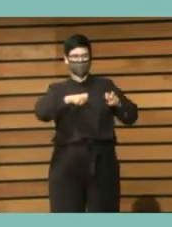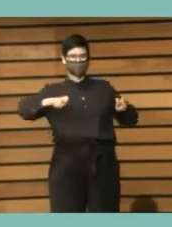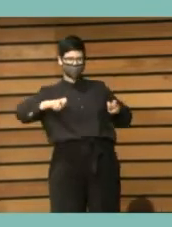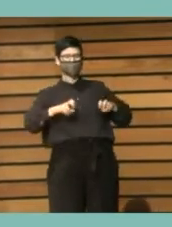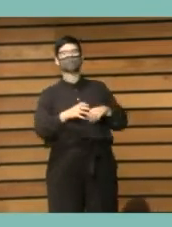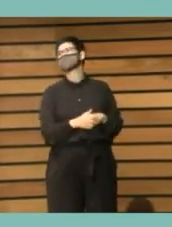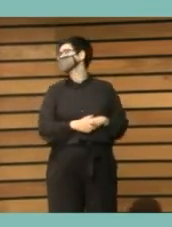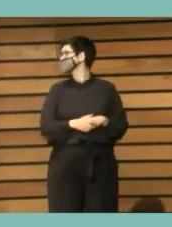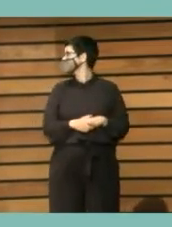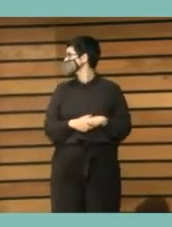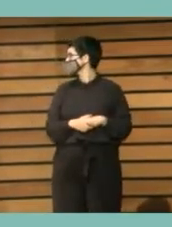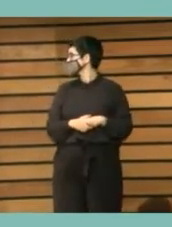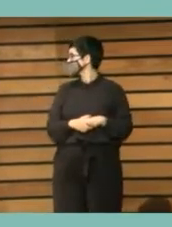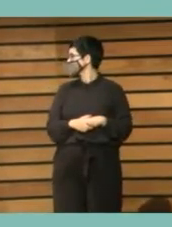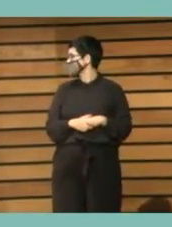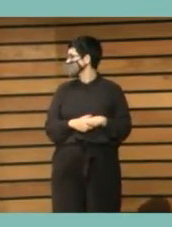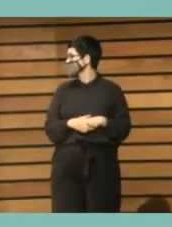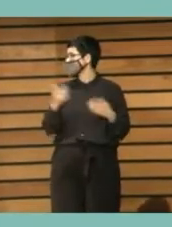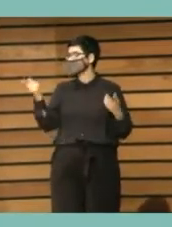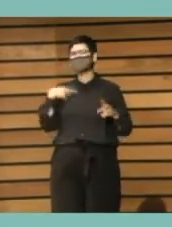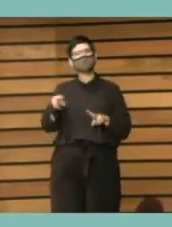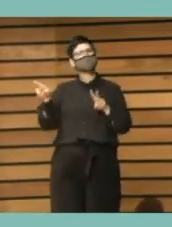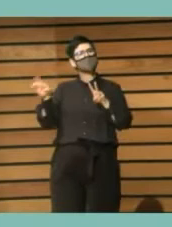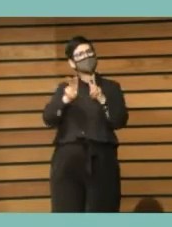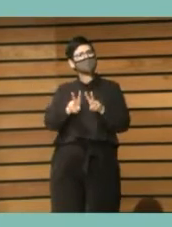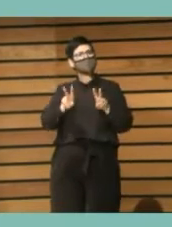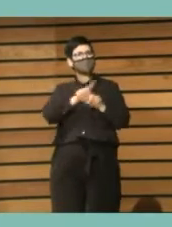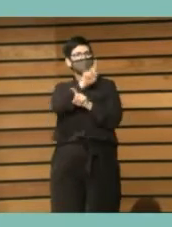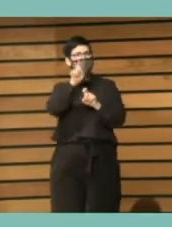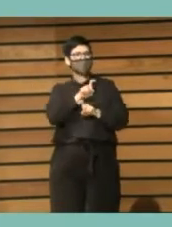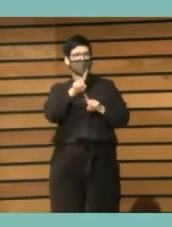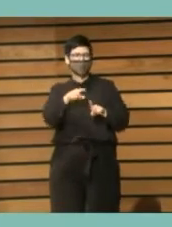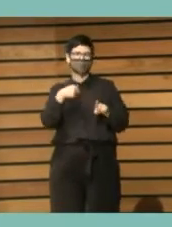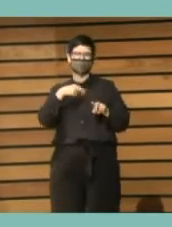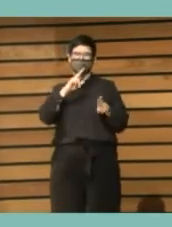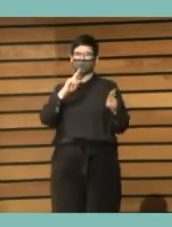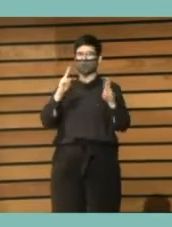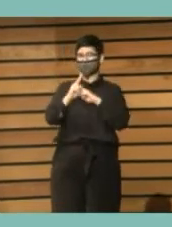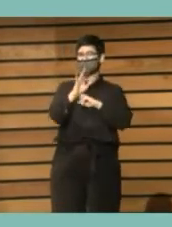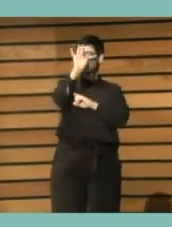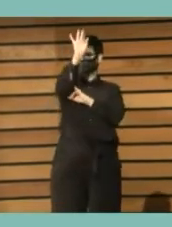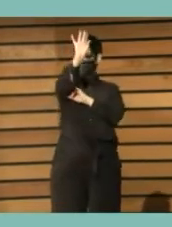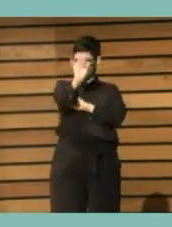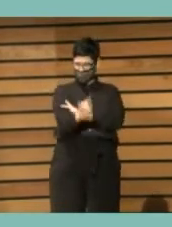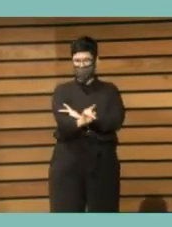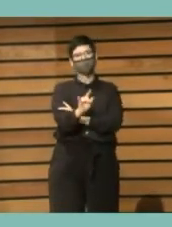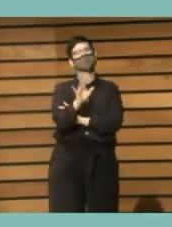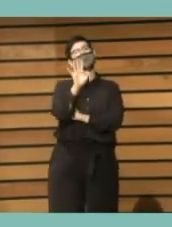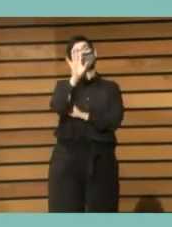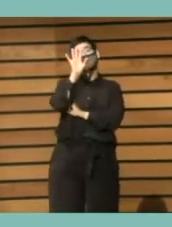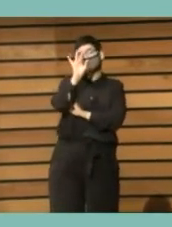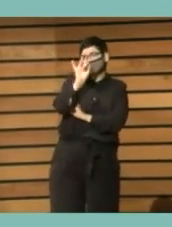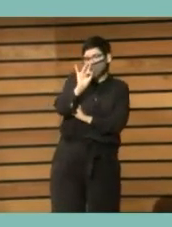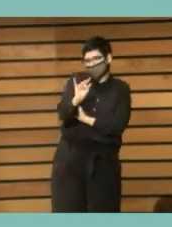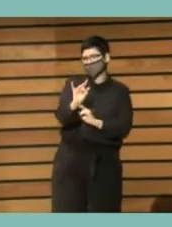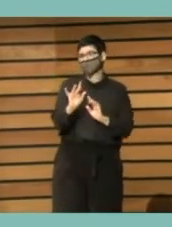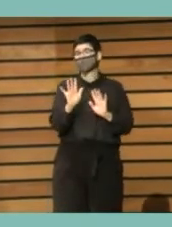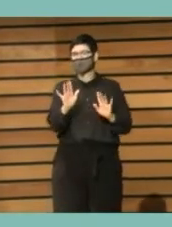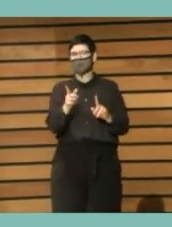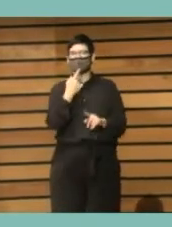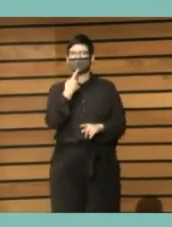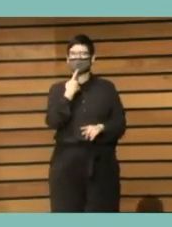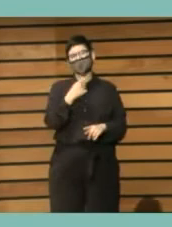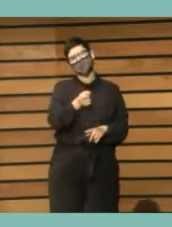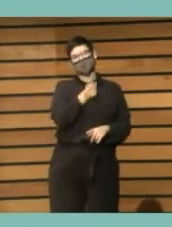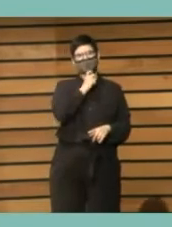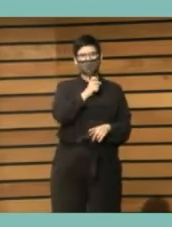Y sobre tu pregunta, yo también voy así con un sí dubitativo. Es verdad, lo veo muy difícil por toda la